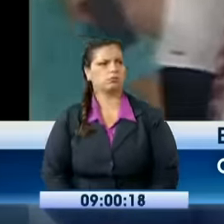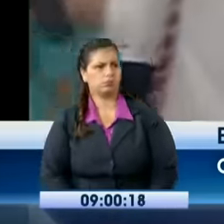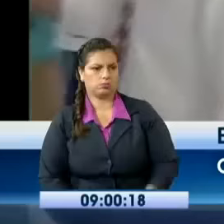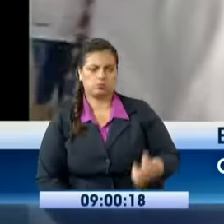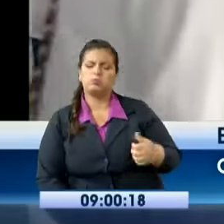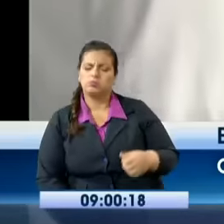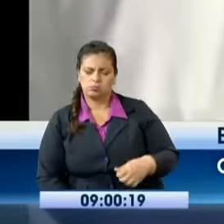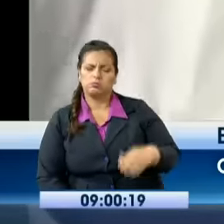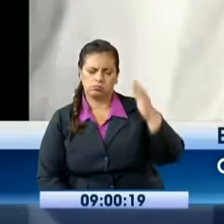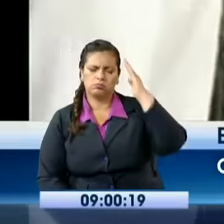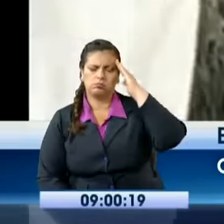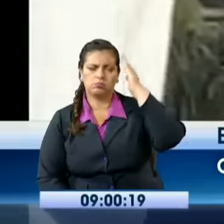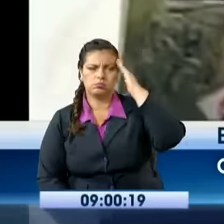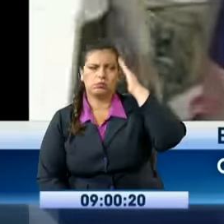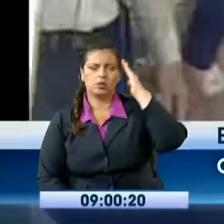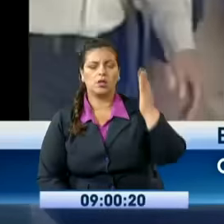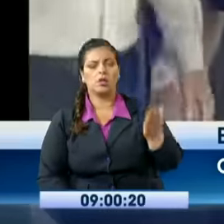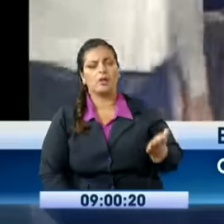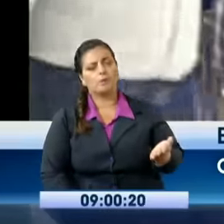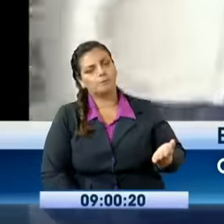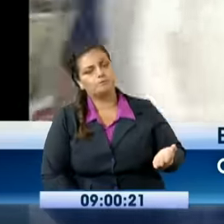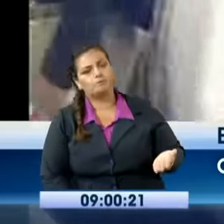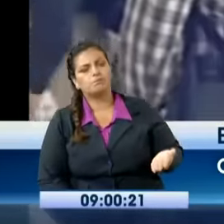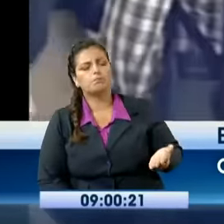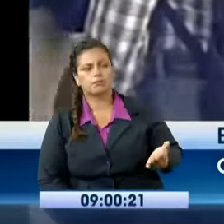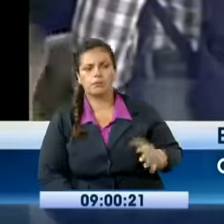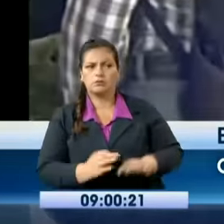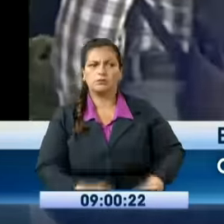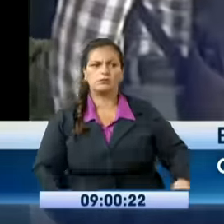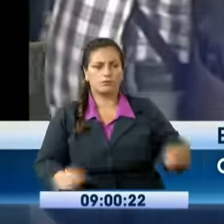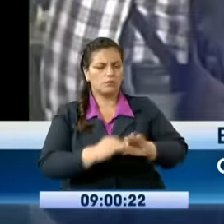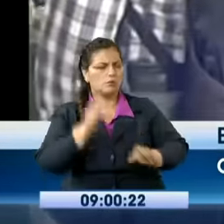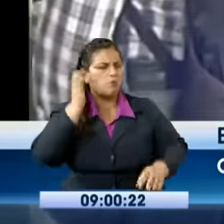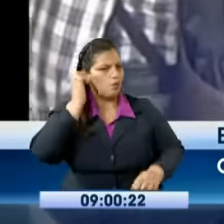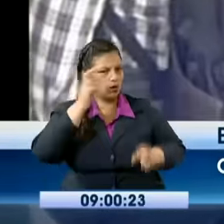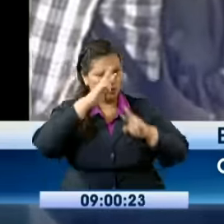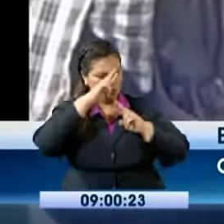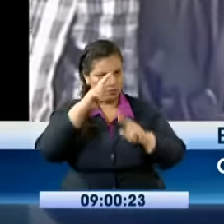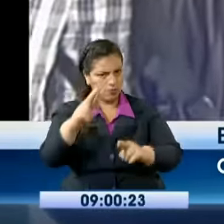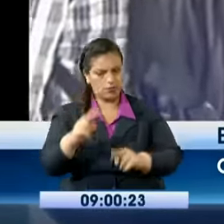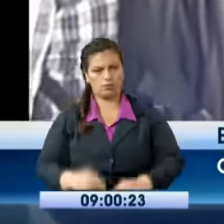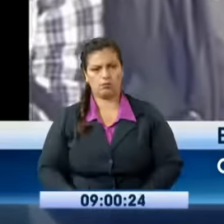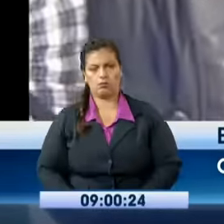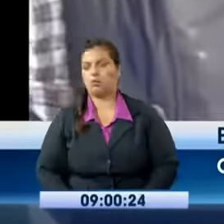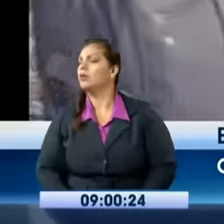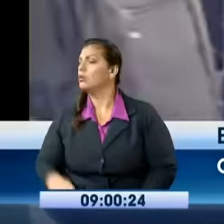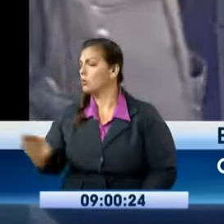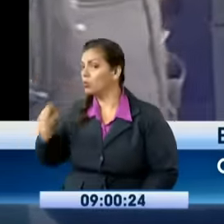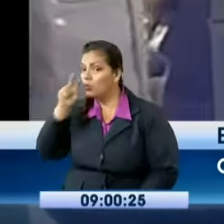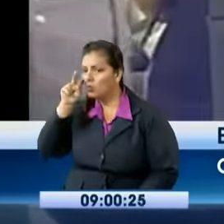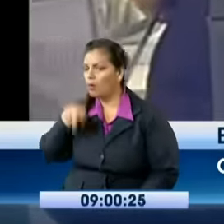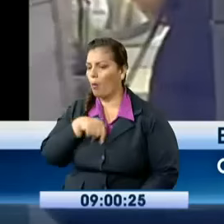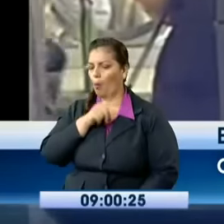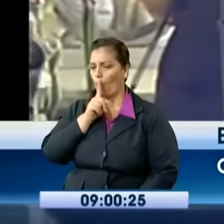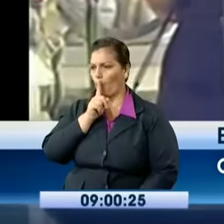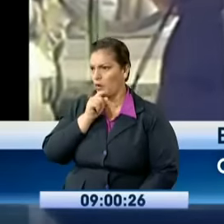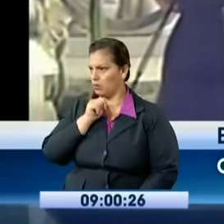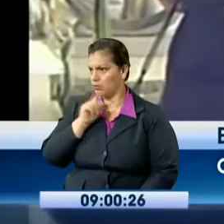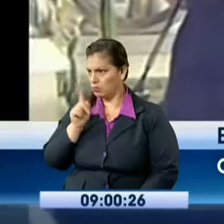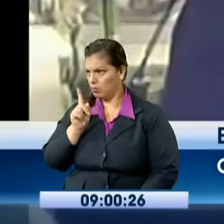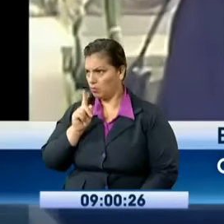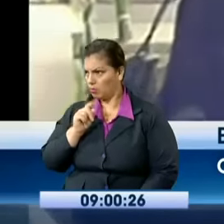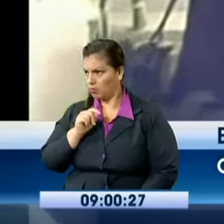dice el catálogo. Que tenga buen día, gracias. Si usted lo ve, tiene que denunciarle al conductor. Igualmente, estamos para ayudar a todas las